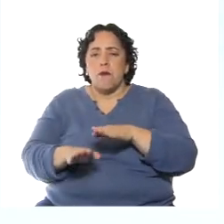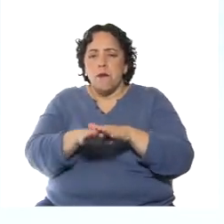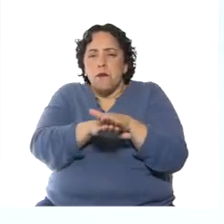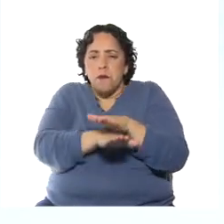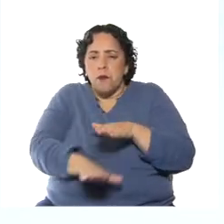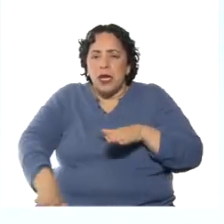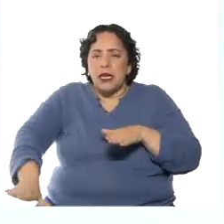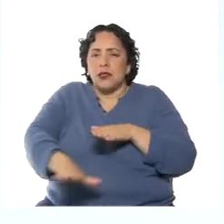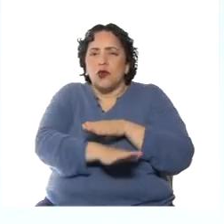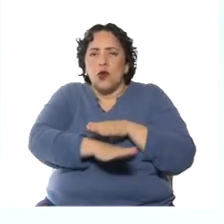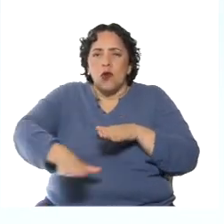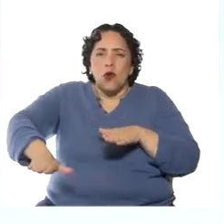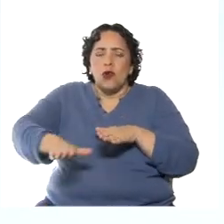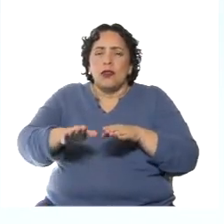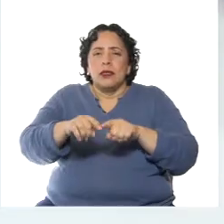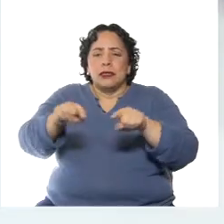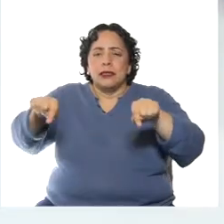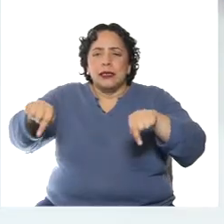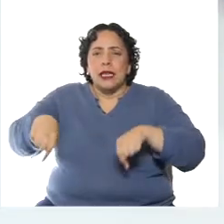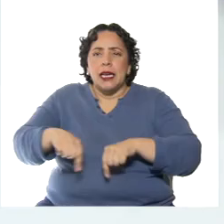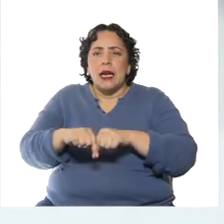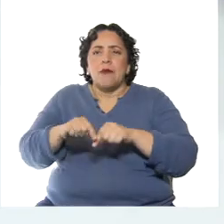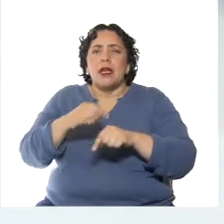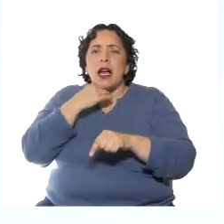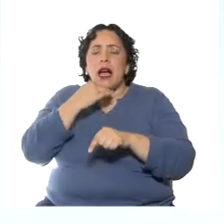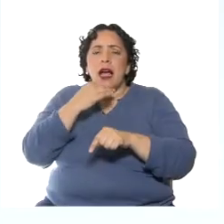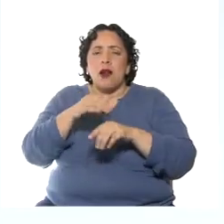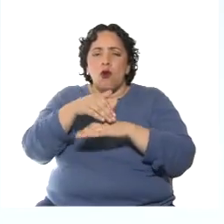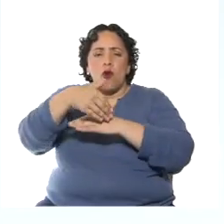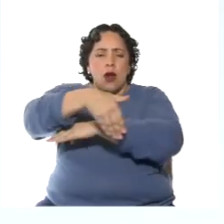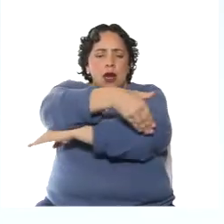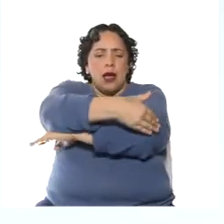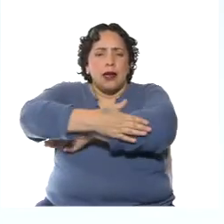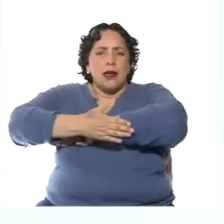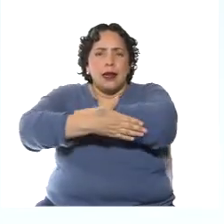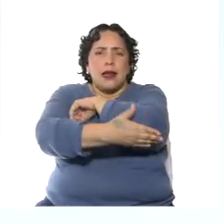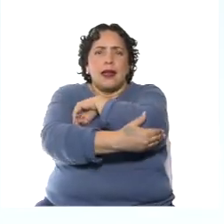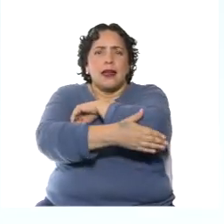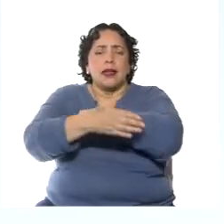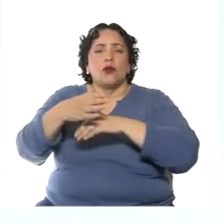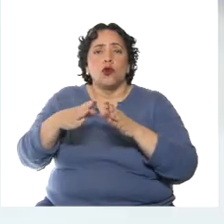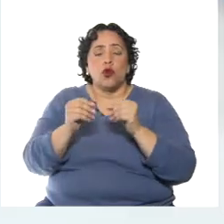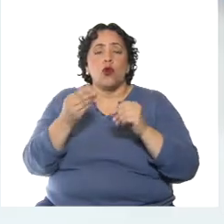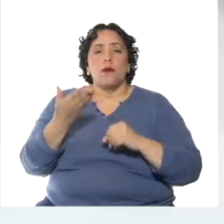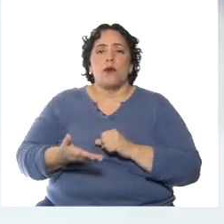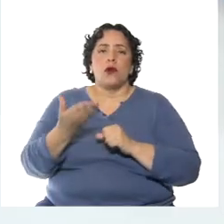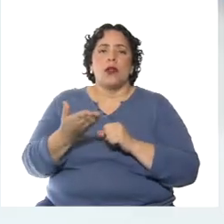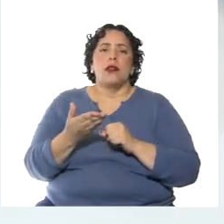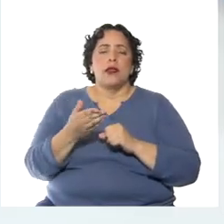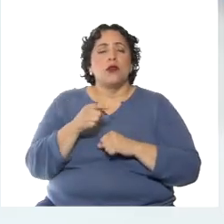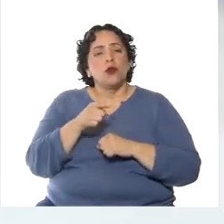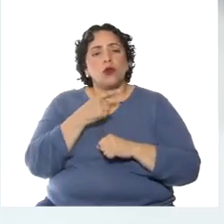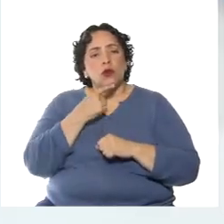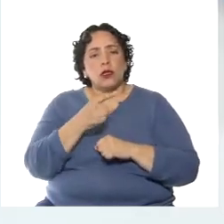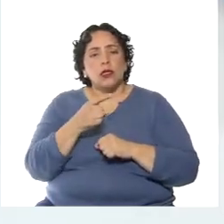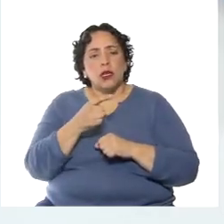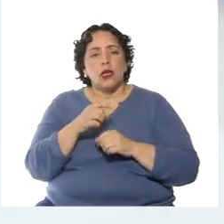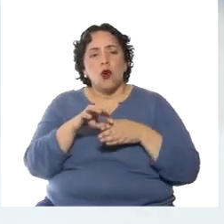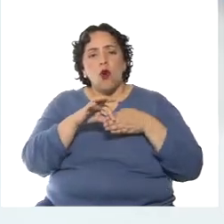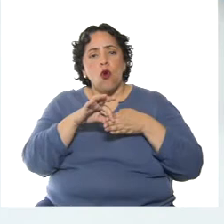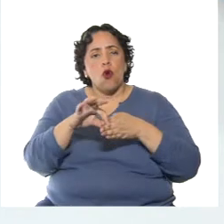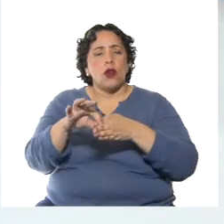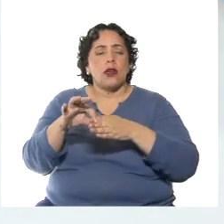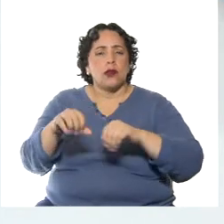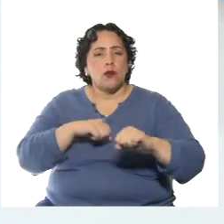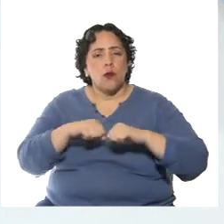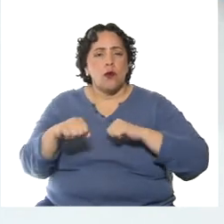un material en el piso, una cerámica en alguna parte de la acera, son significativos para estas personas. Y fíjate que cuando hablas de orientación y